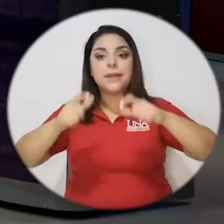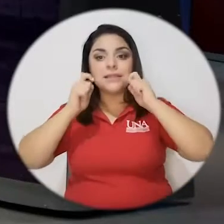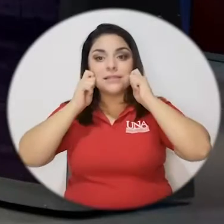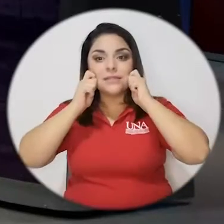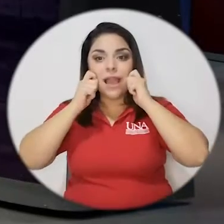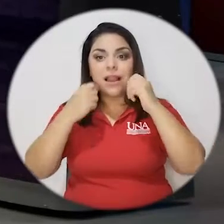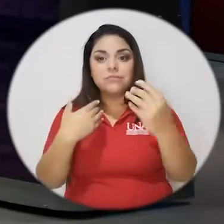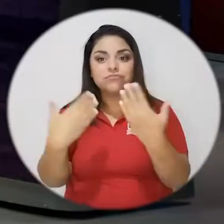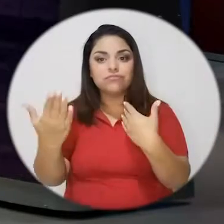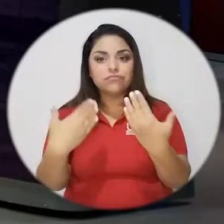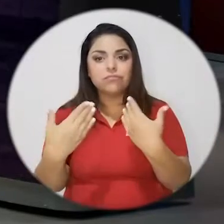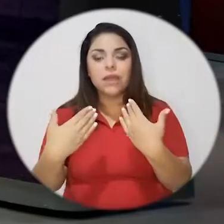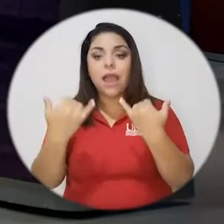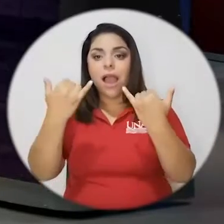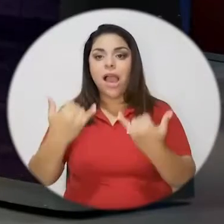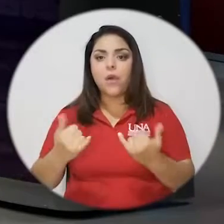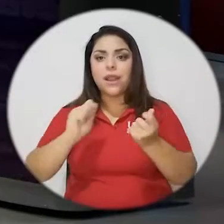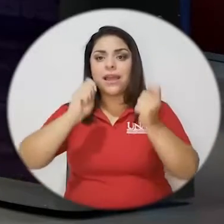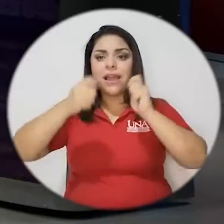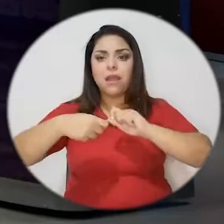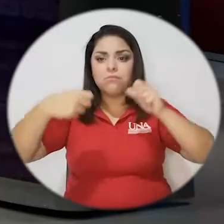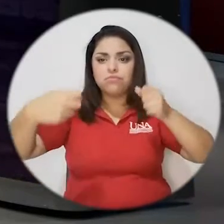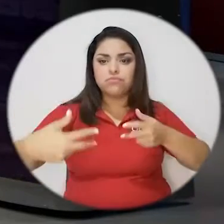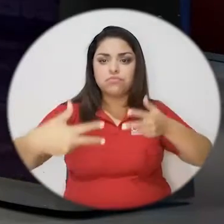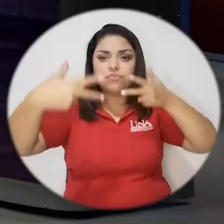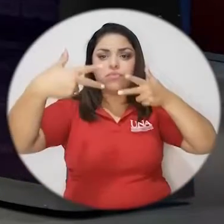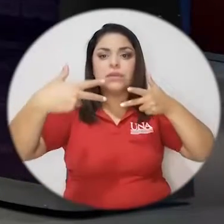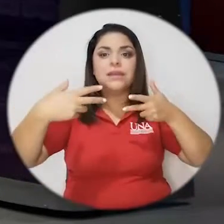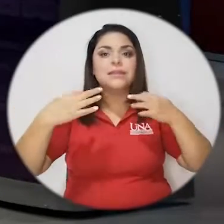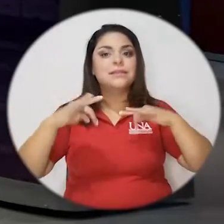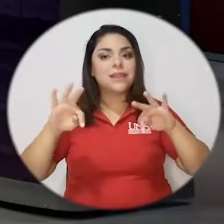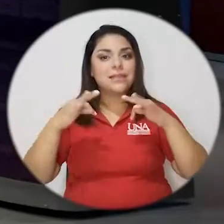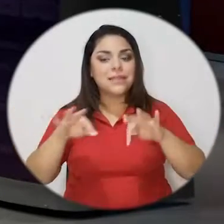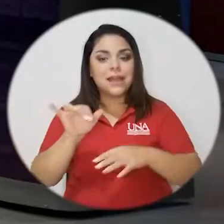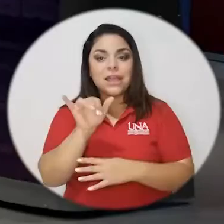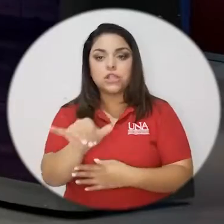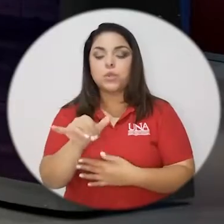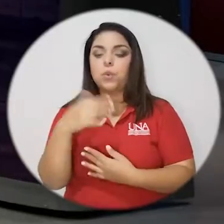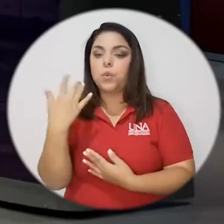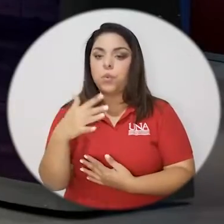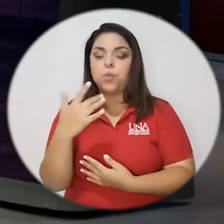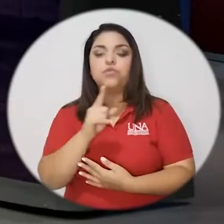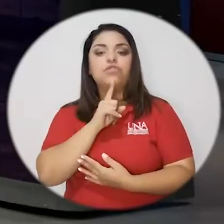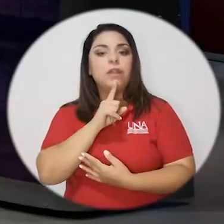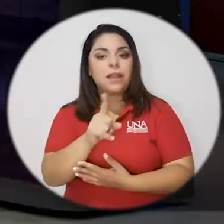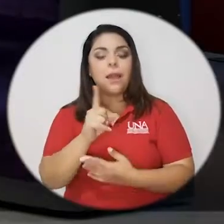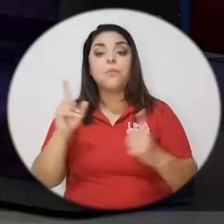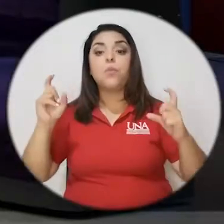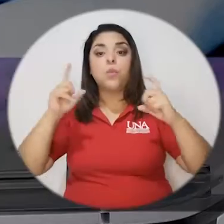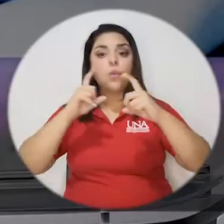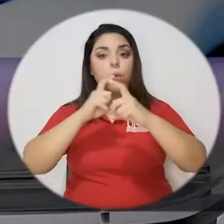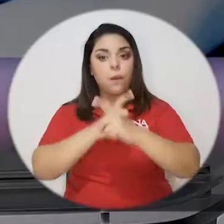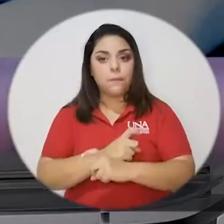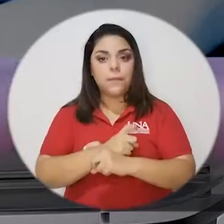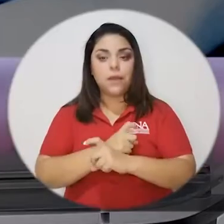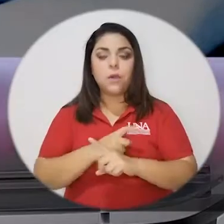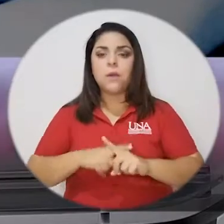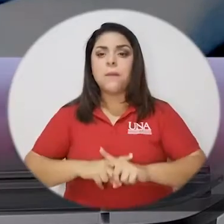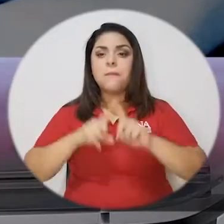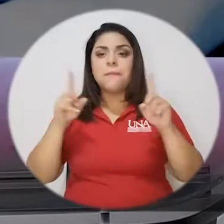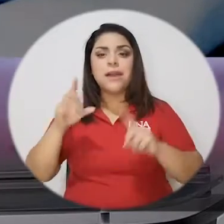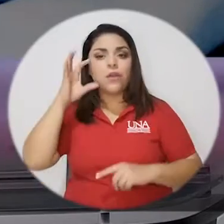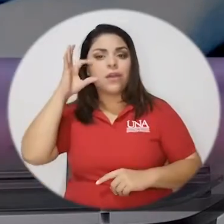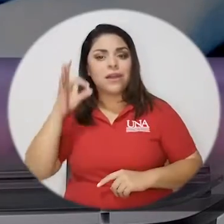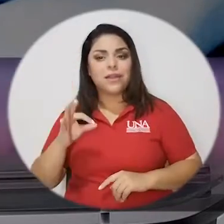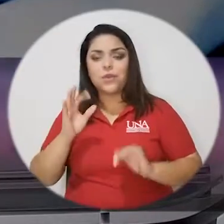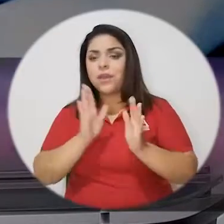a tirarse a la dinámica del internet y ver cómo se pasaba todo esto, en realidad ha sido